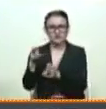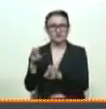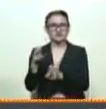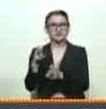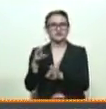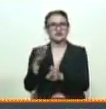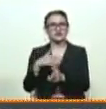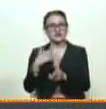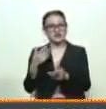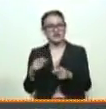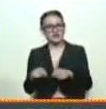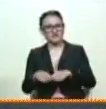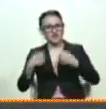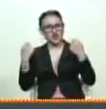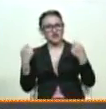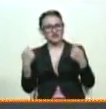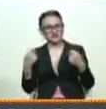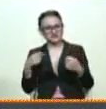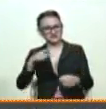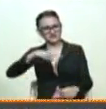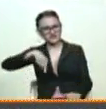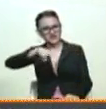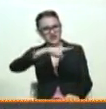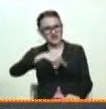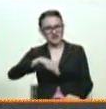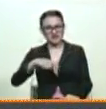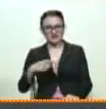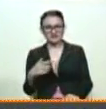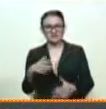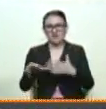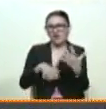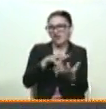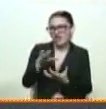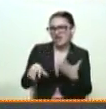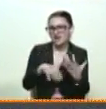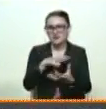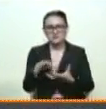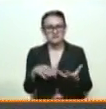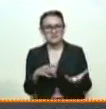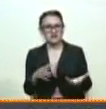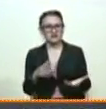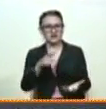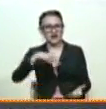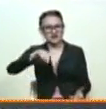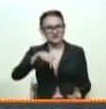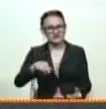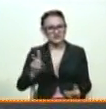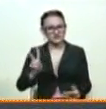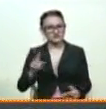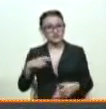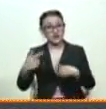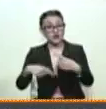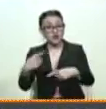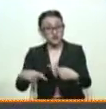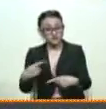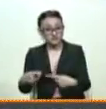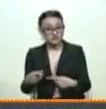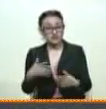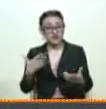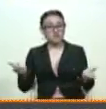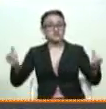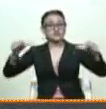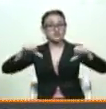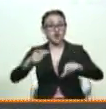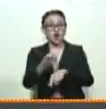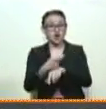la violencia, la anarquía y el caos para generar inestabilidad y, consecuentemente, derrocar